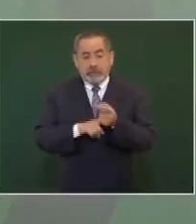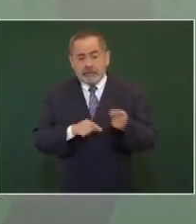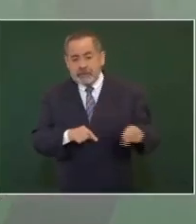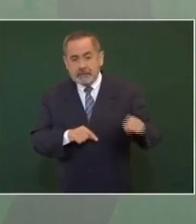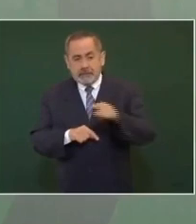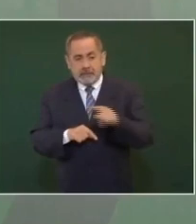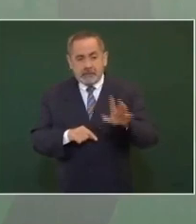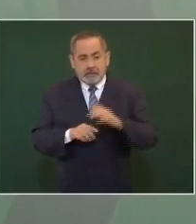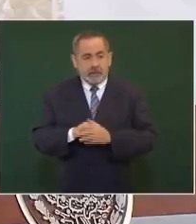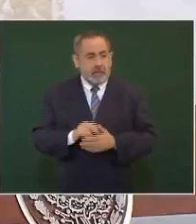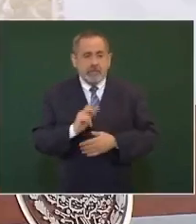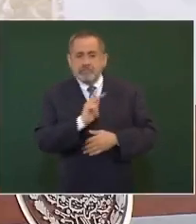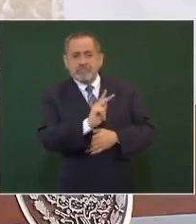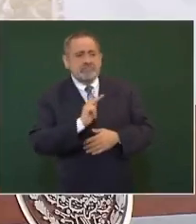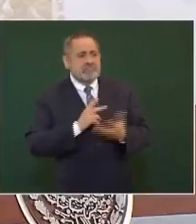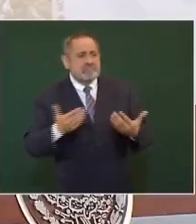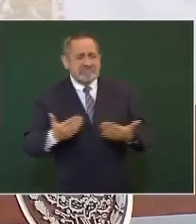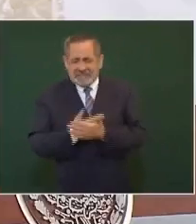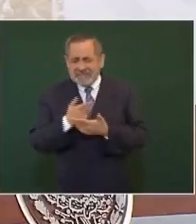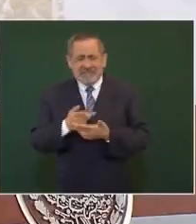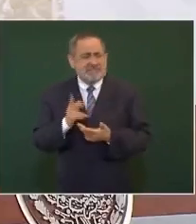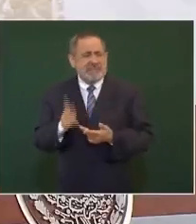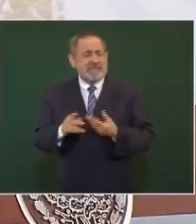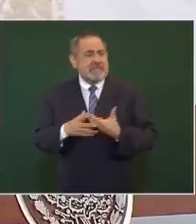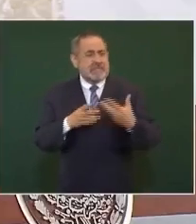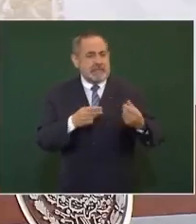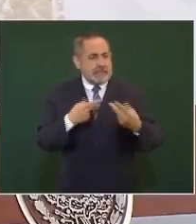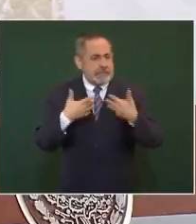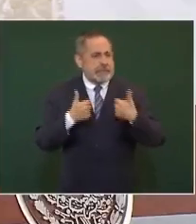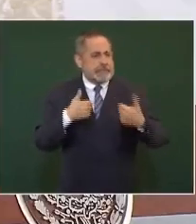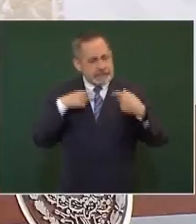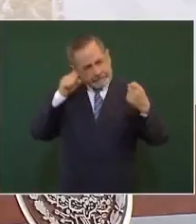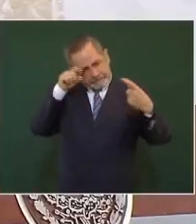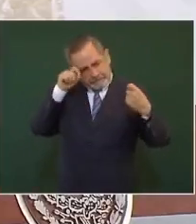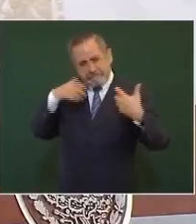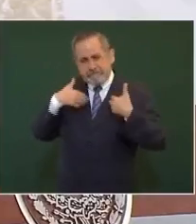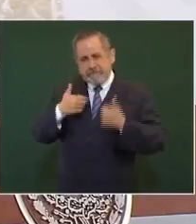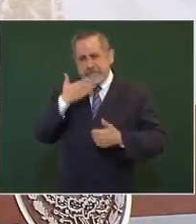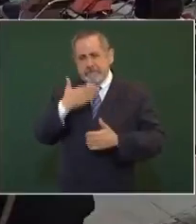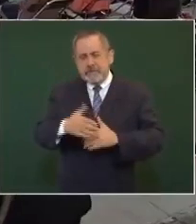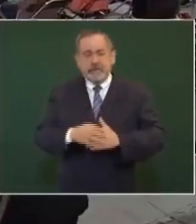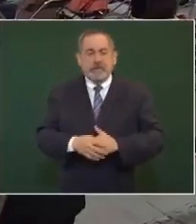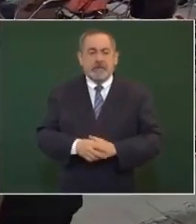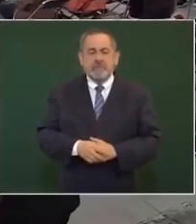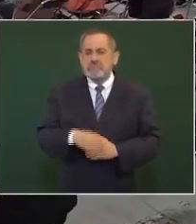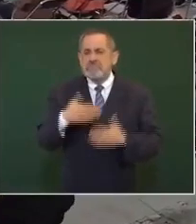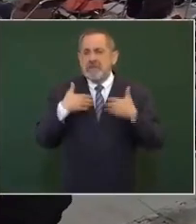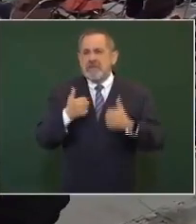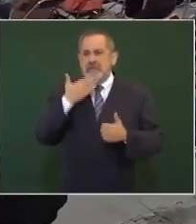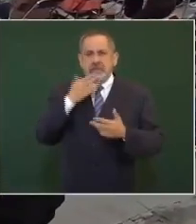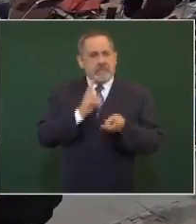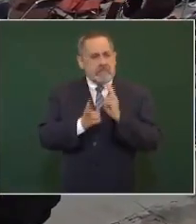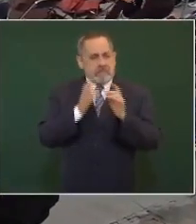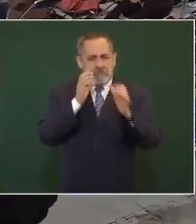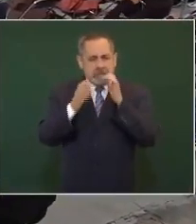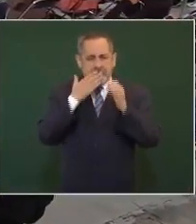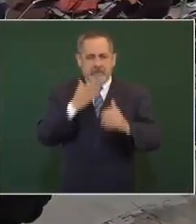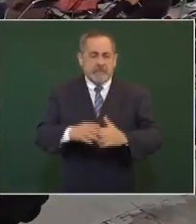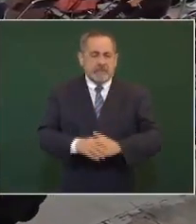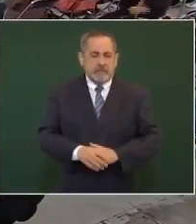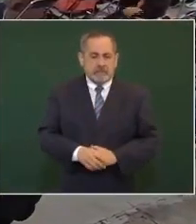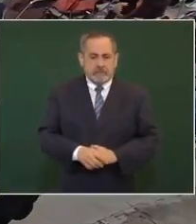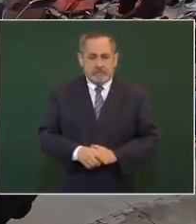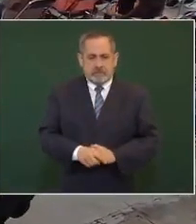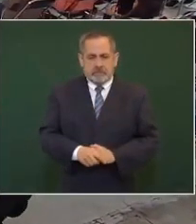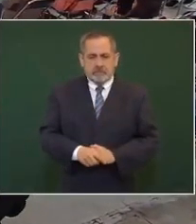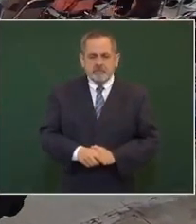dos marcos regulatorios que, si son realmente cumplidos a cabalidad, si los principios rectores, si los estándares de protección,